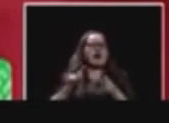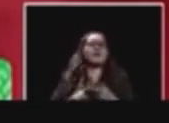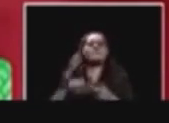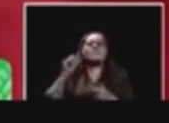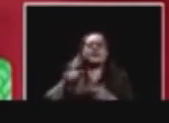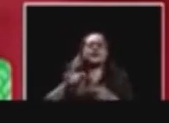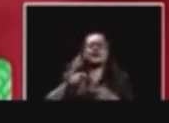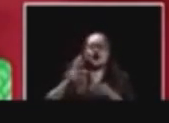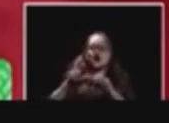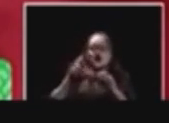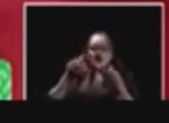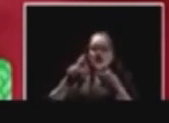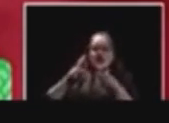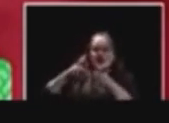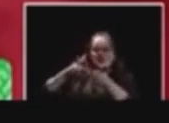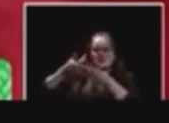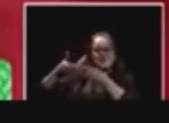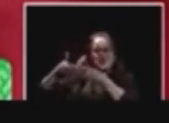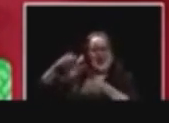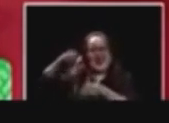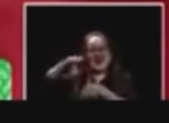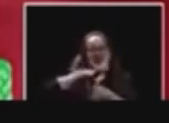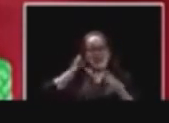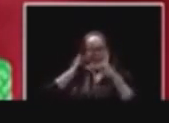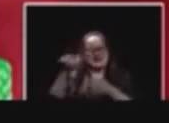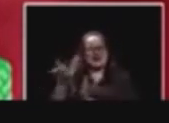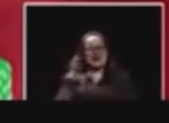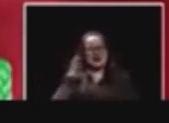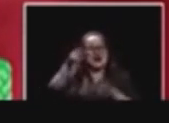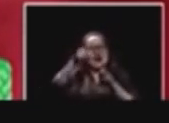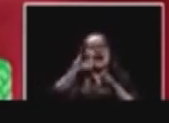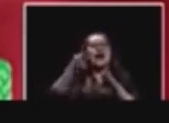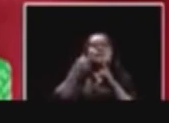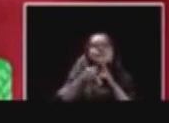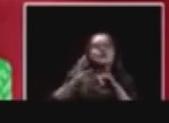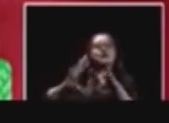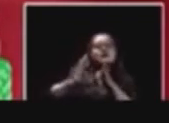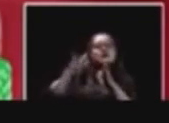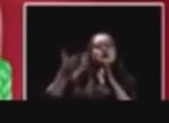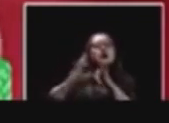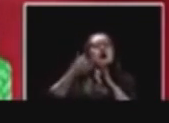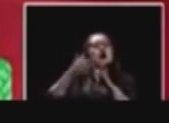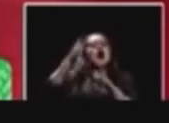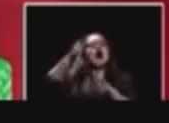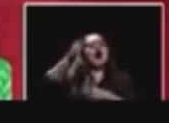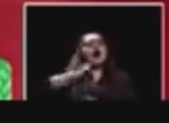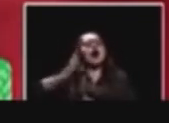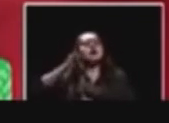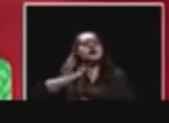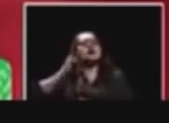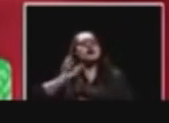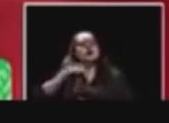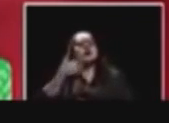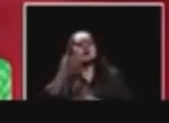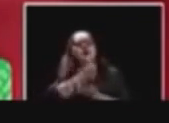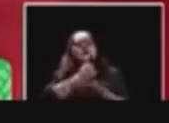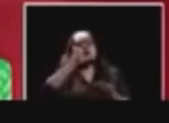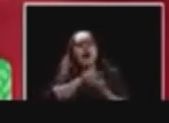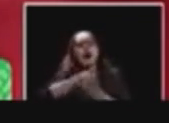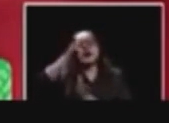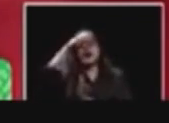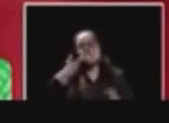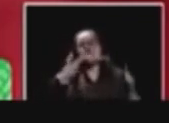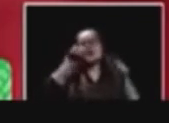chinampas, donde se edificaron la construcción de Cuicuilco y la legendaria Tenochtitlan, que vivió